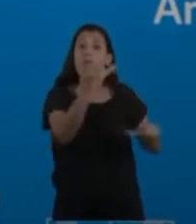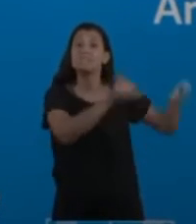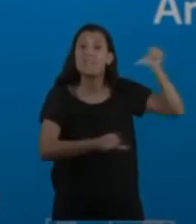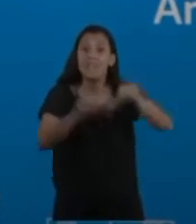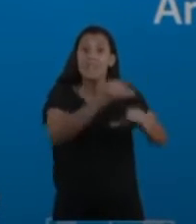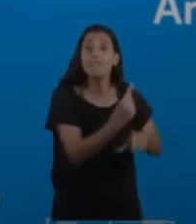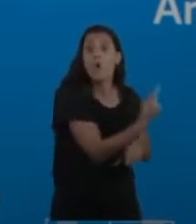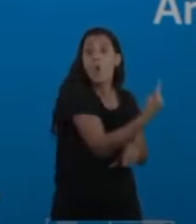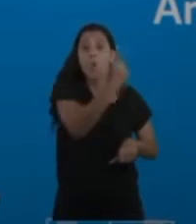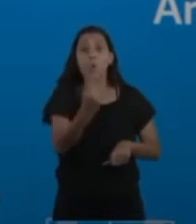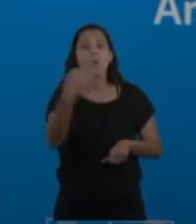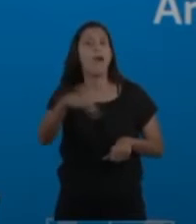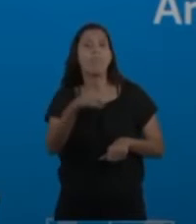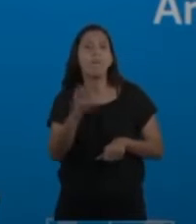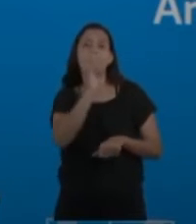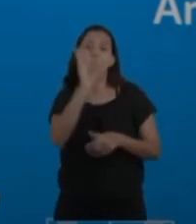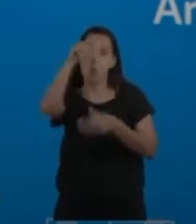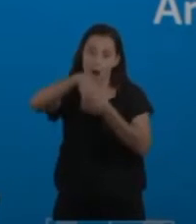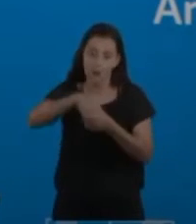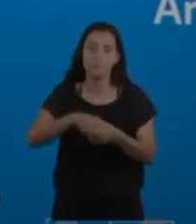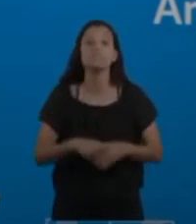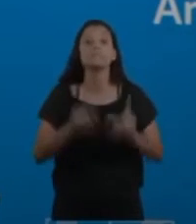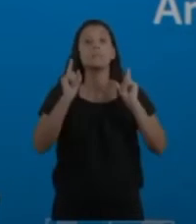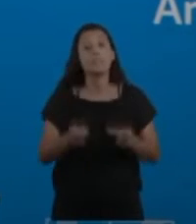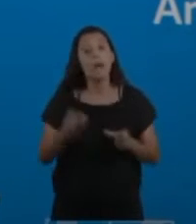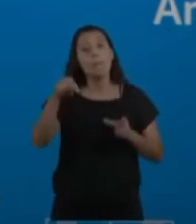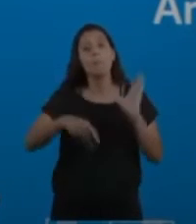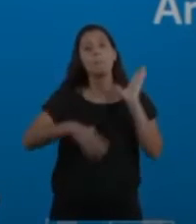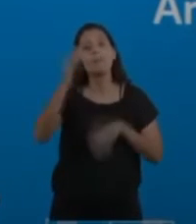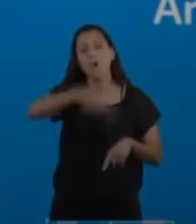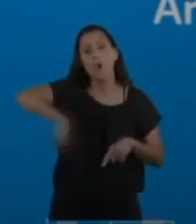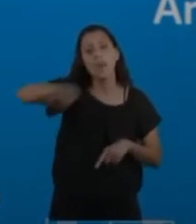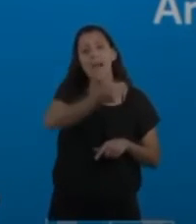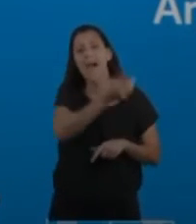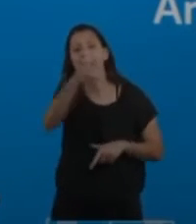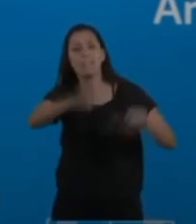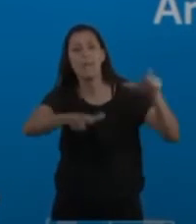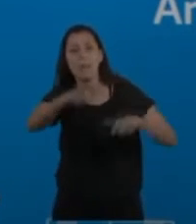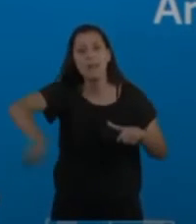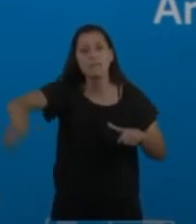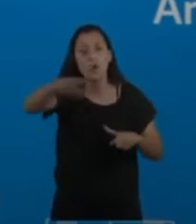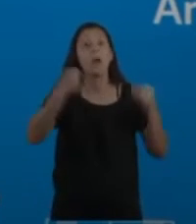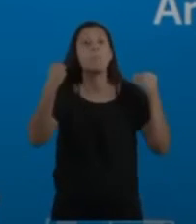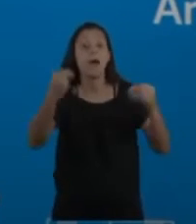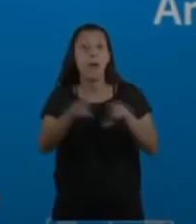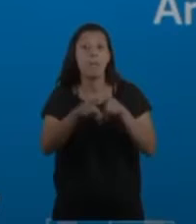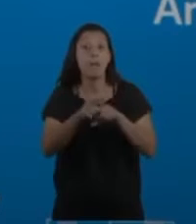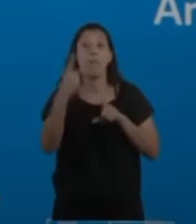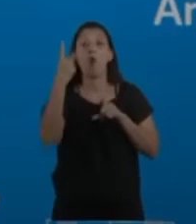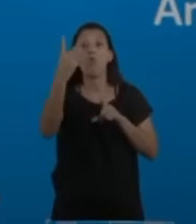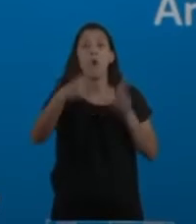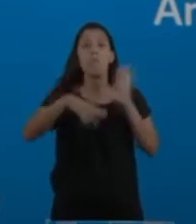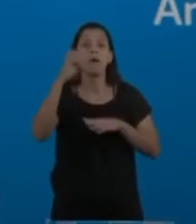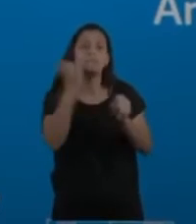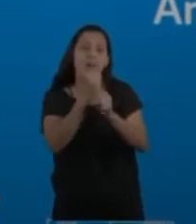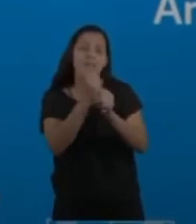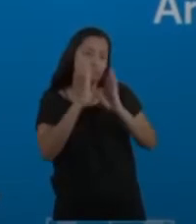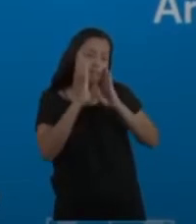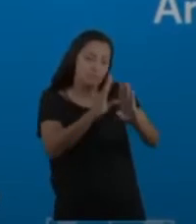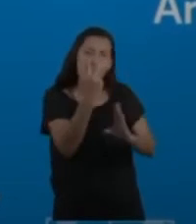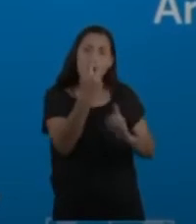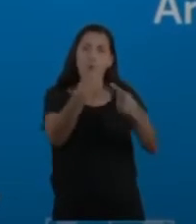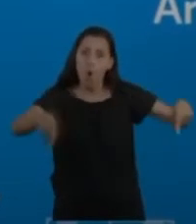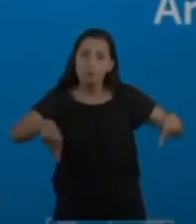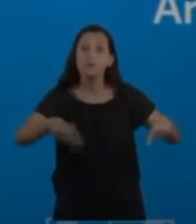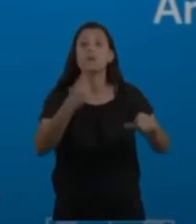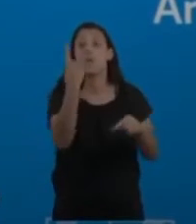menos una debe ser mujer por otra parte en cuanto a las mayorías especiales requeridas para las dos funciones centrales del consejo que tiene que